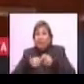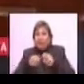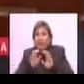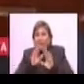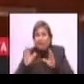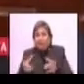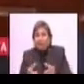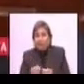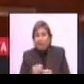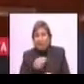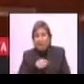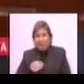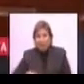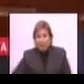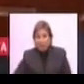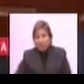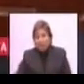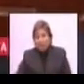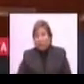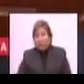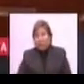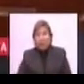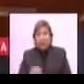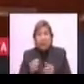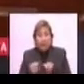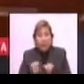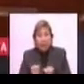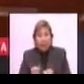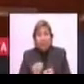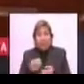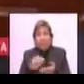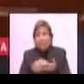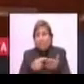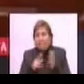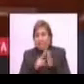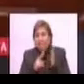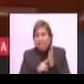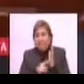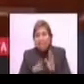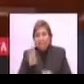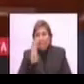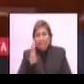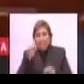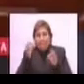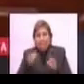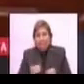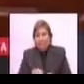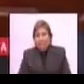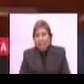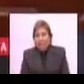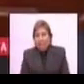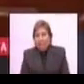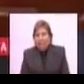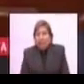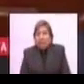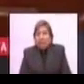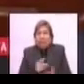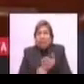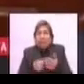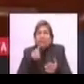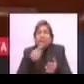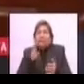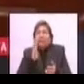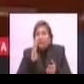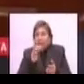del gabinete ministerial, aplicándose la regla prevista en el literal B precedente. ¿Y qué dice el